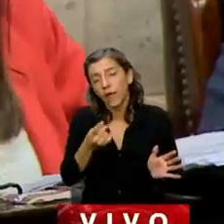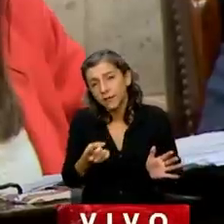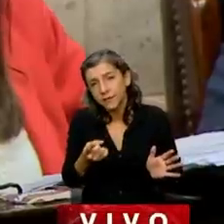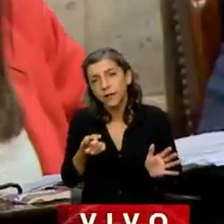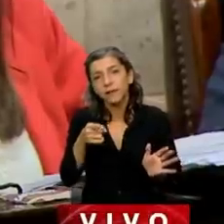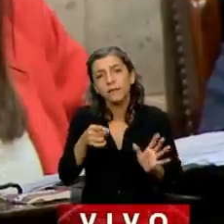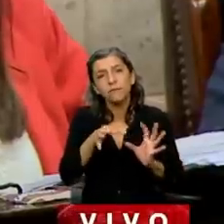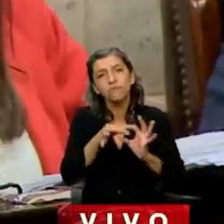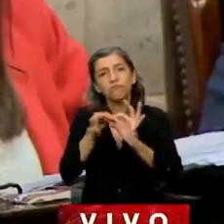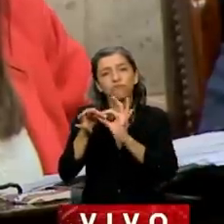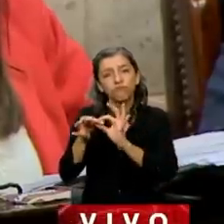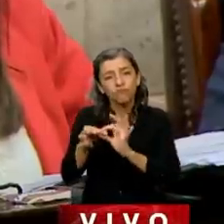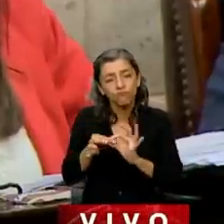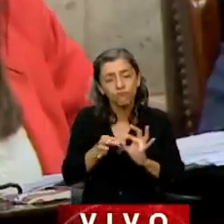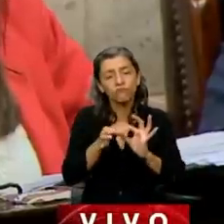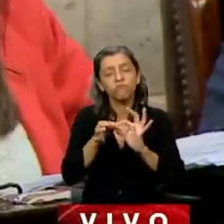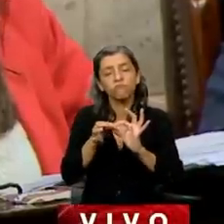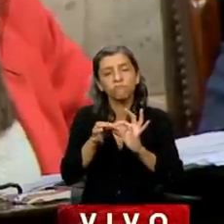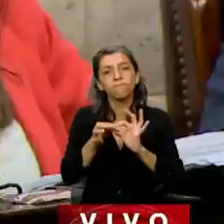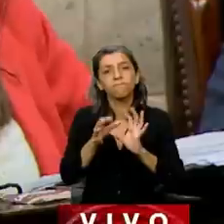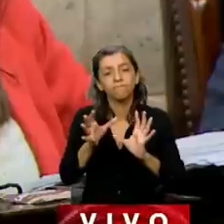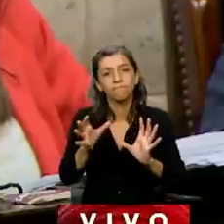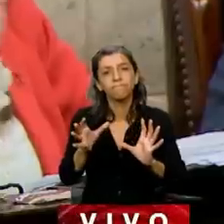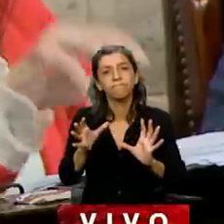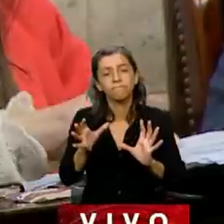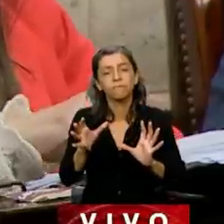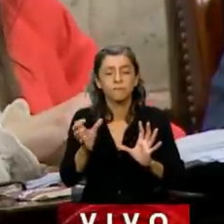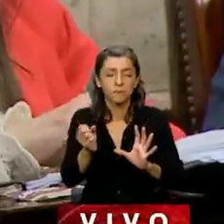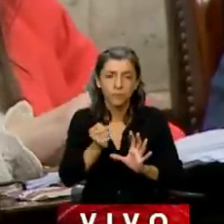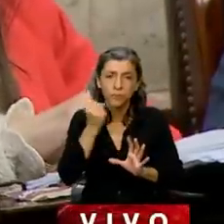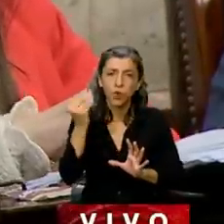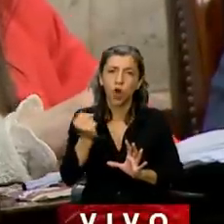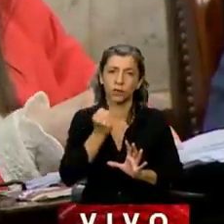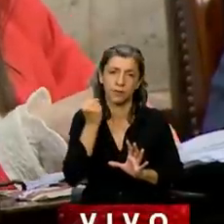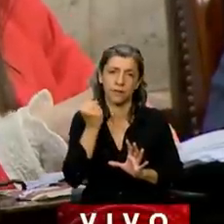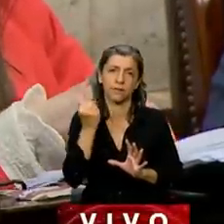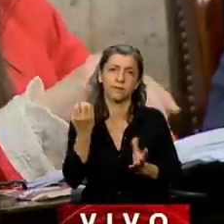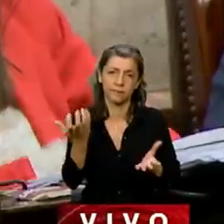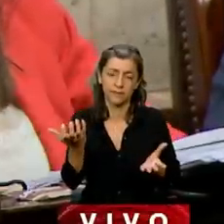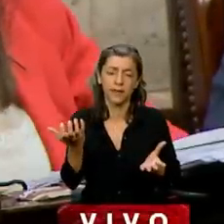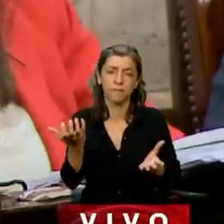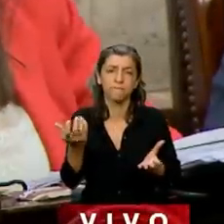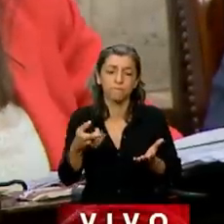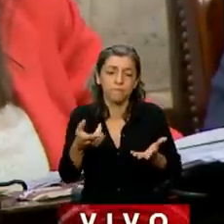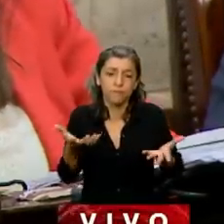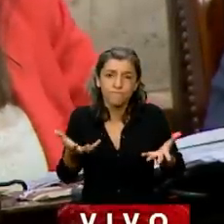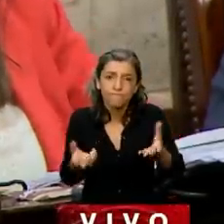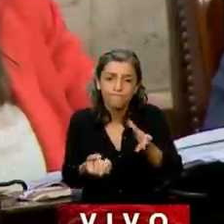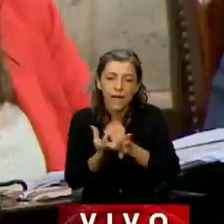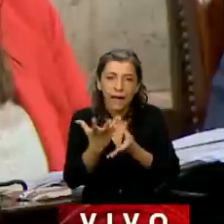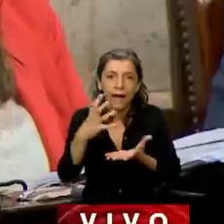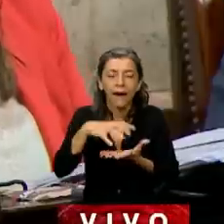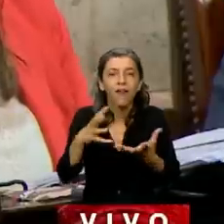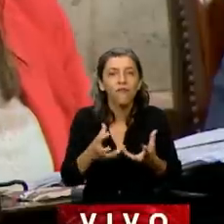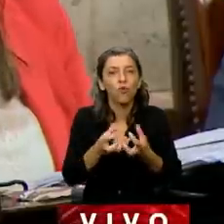esta alianza que da lugar a esta fundación tiene raíces